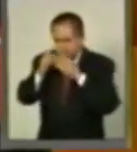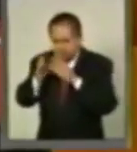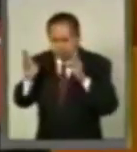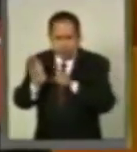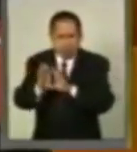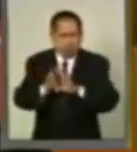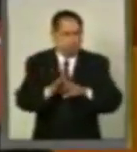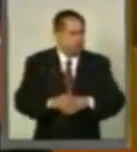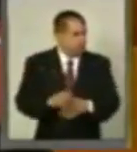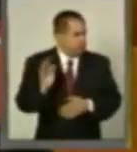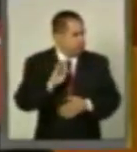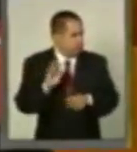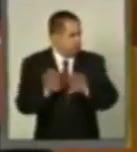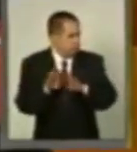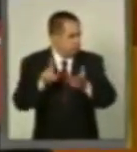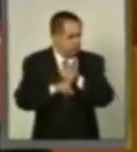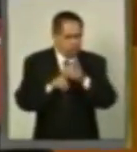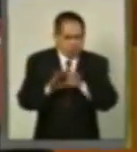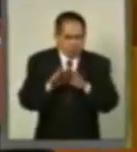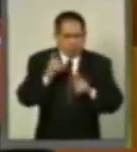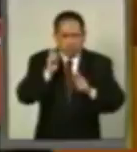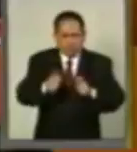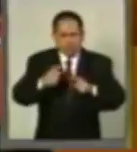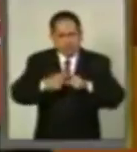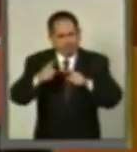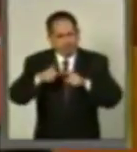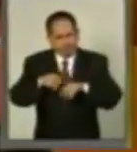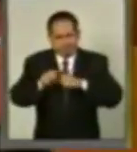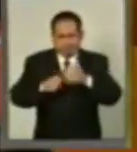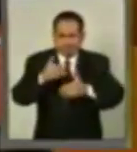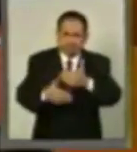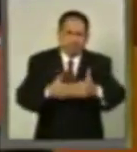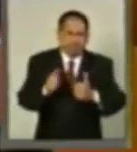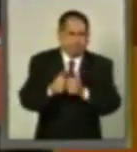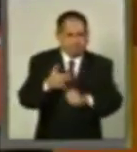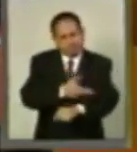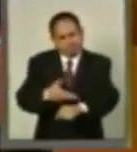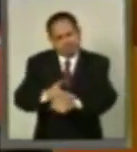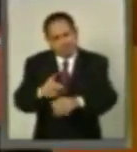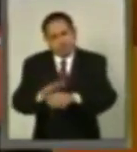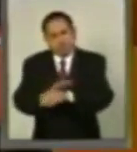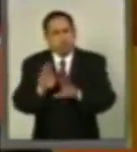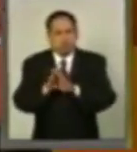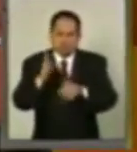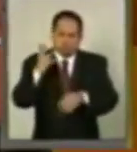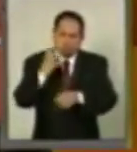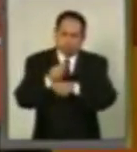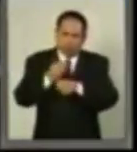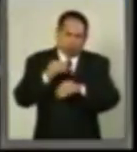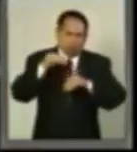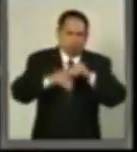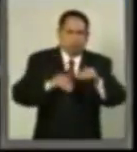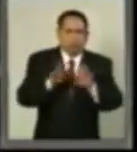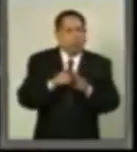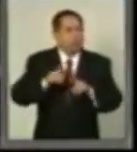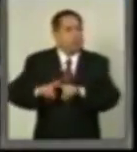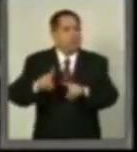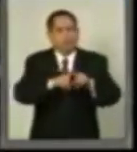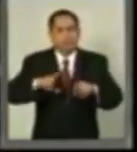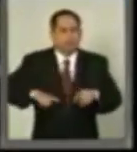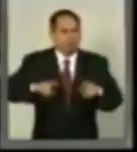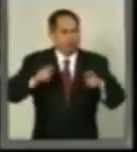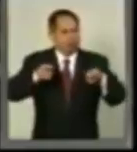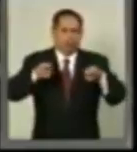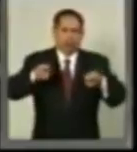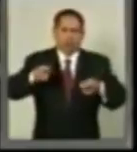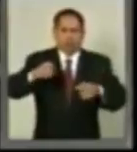Si no hubiéramos podido lograr todos los avances que tuvimos con todas las reformas, de construirlas con todas las fuerzas políticas